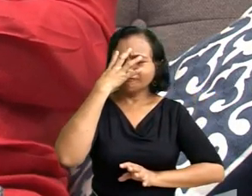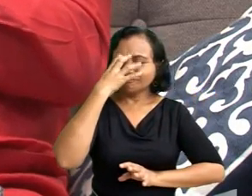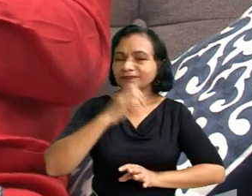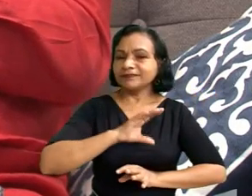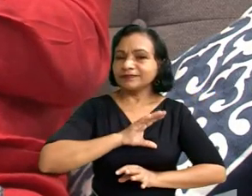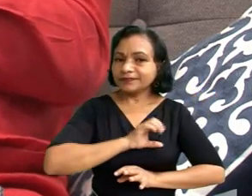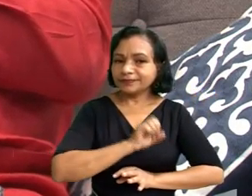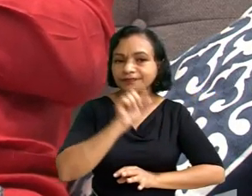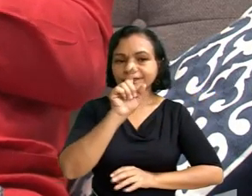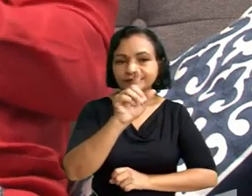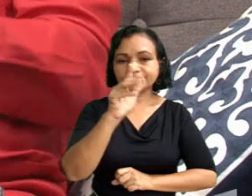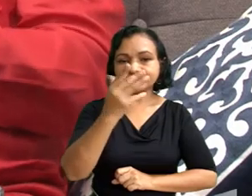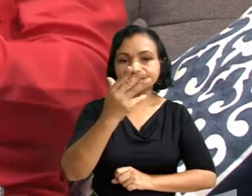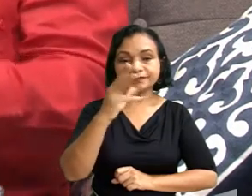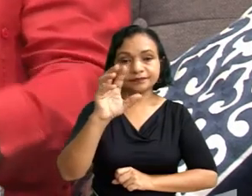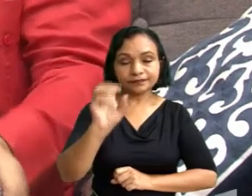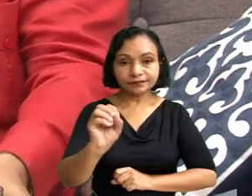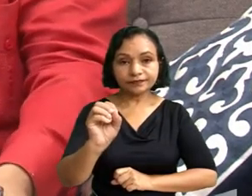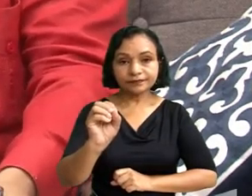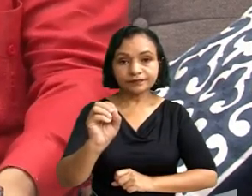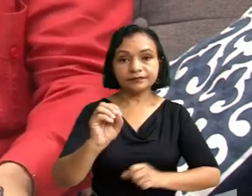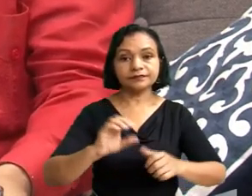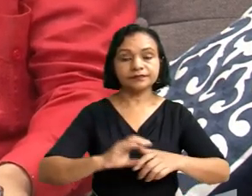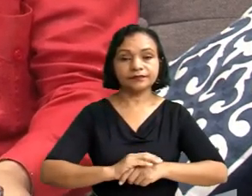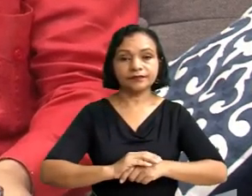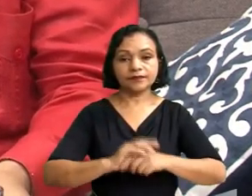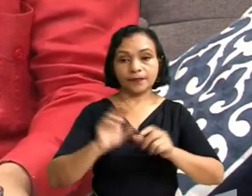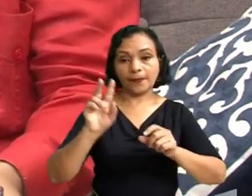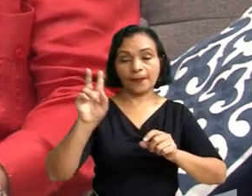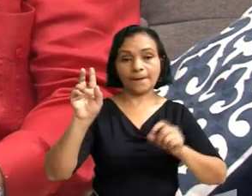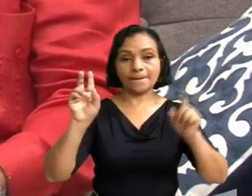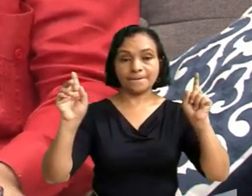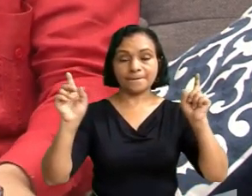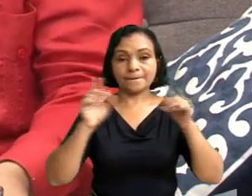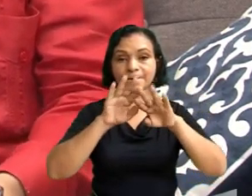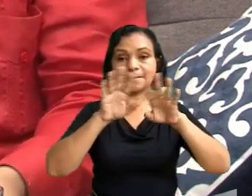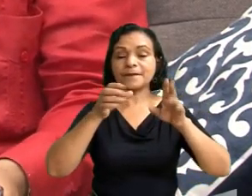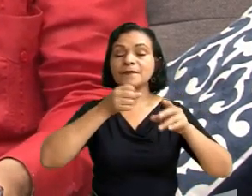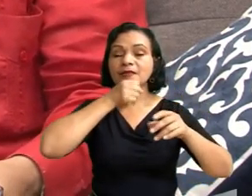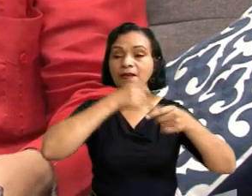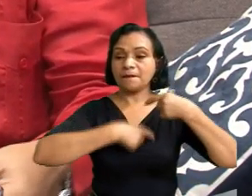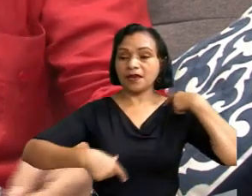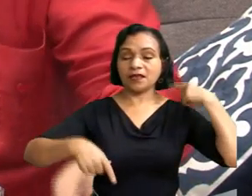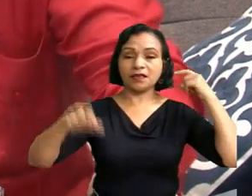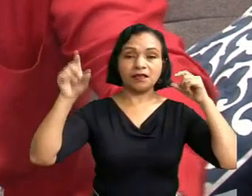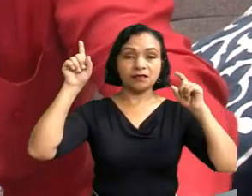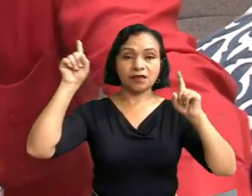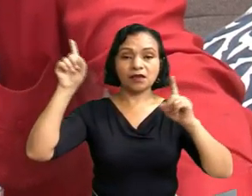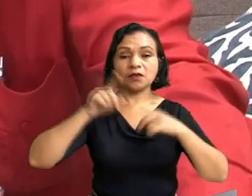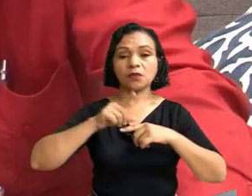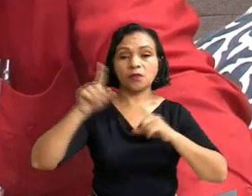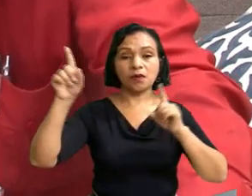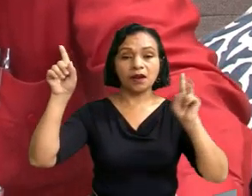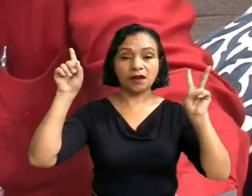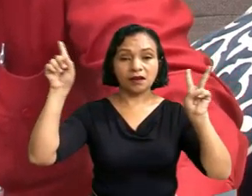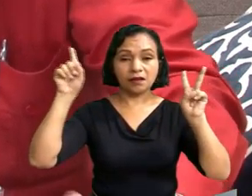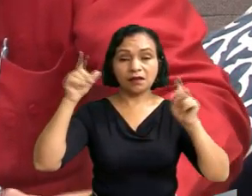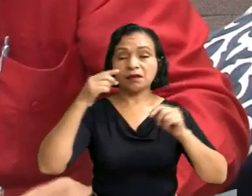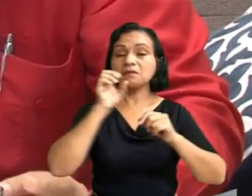en 1990 doña violeta hizo una ley de amnistía